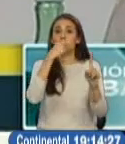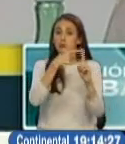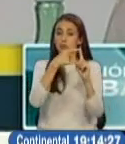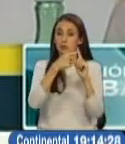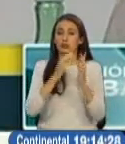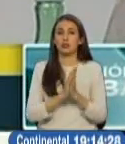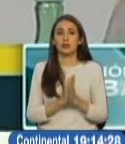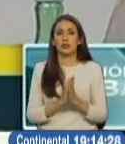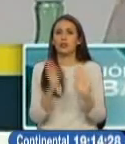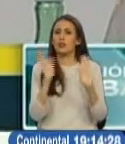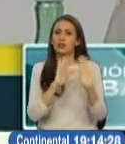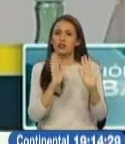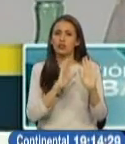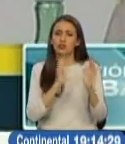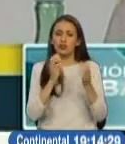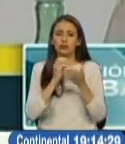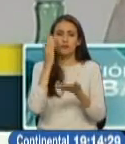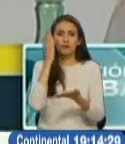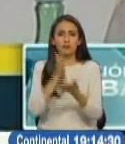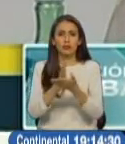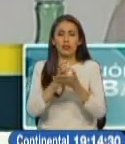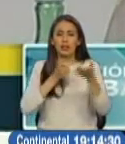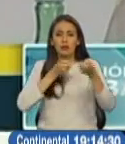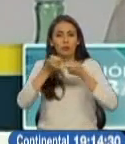el monitoreo del mercado y